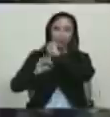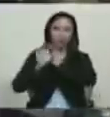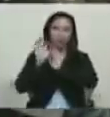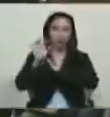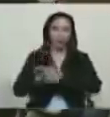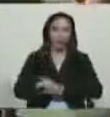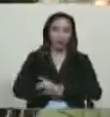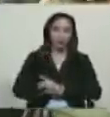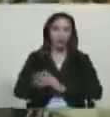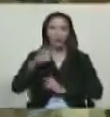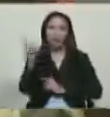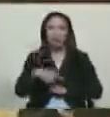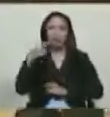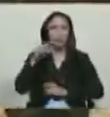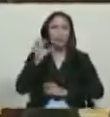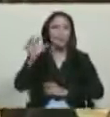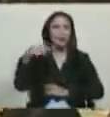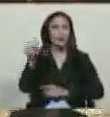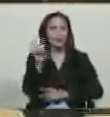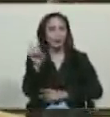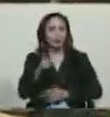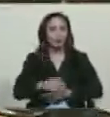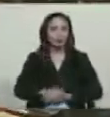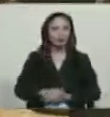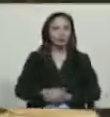10 mm a 3 horas